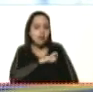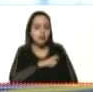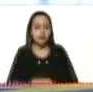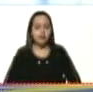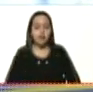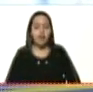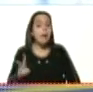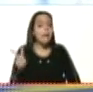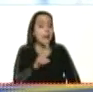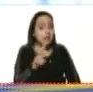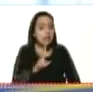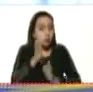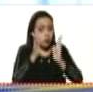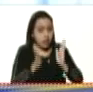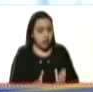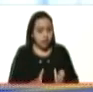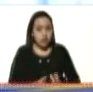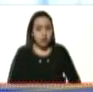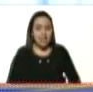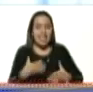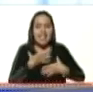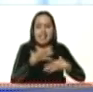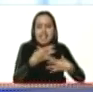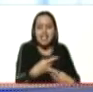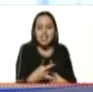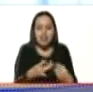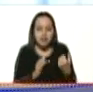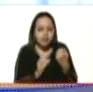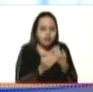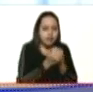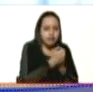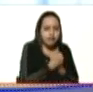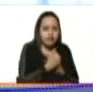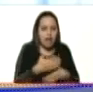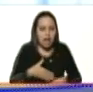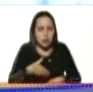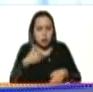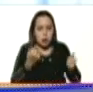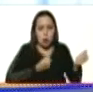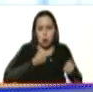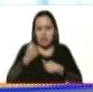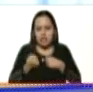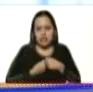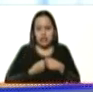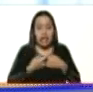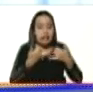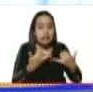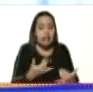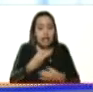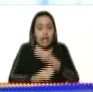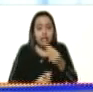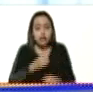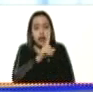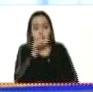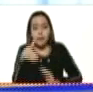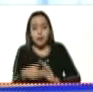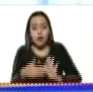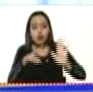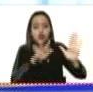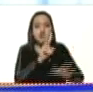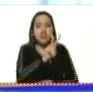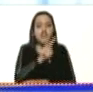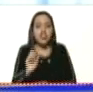Venezuela, intereses mezquinos, ya instalados en 1820, intentan